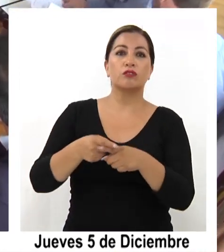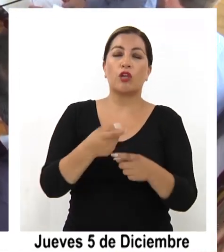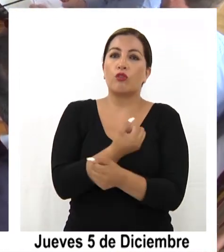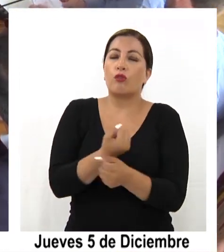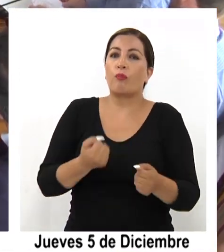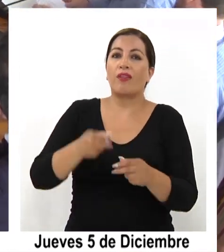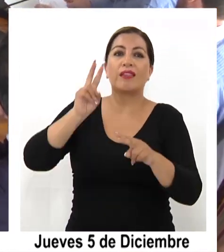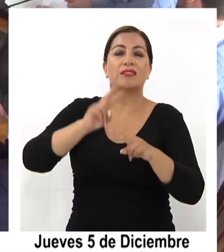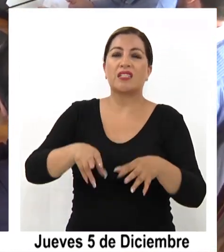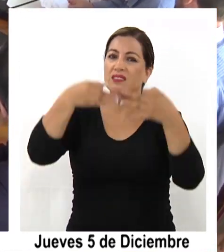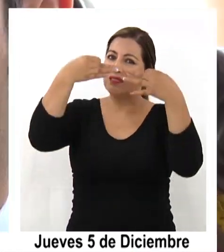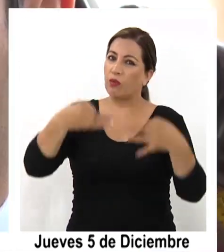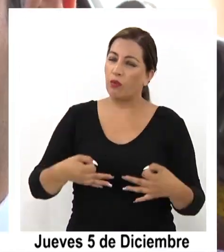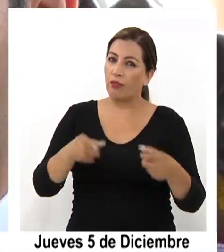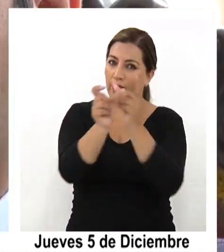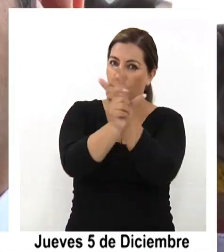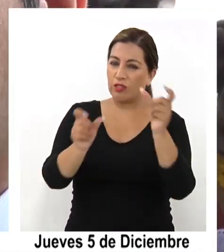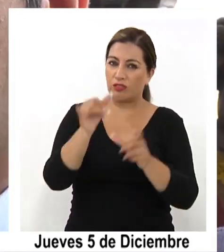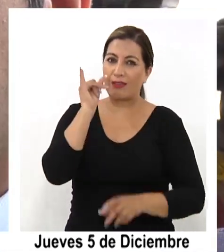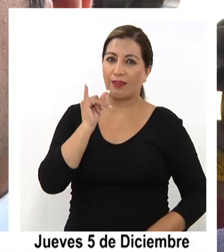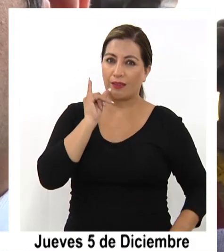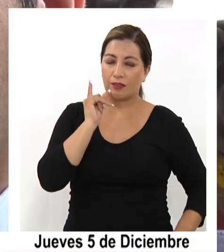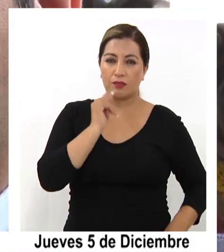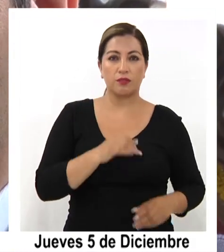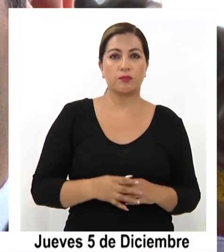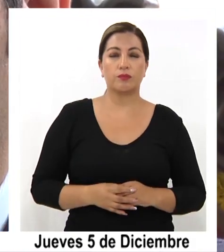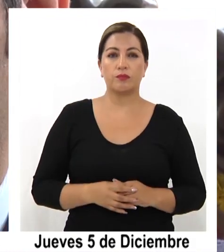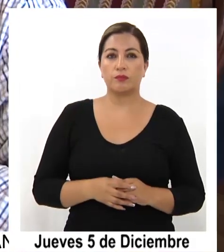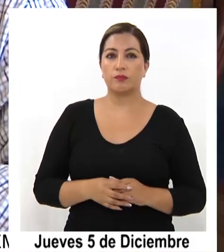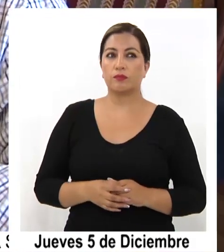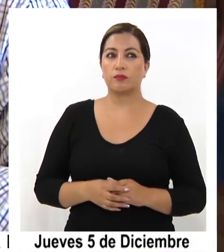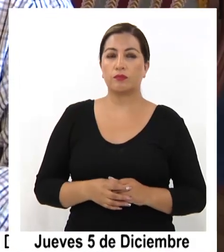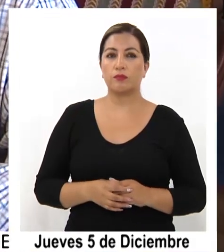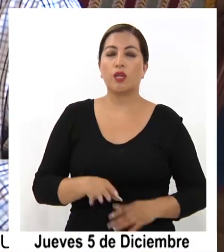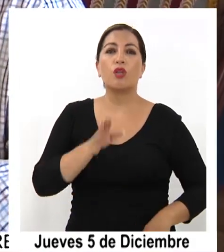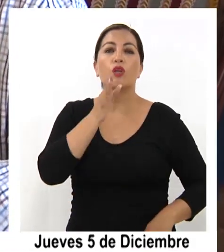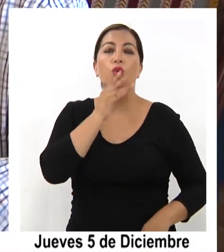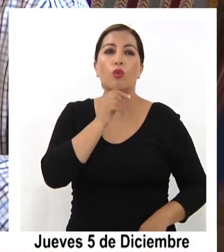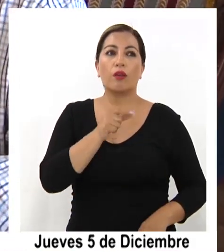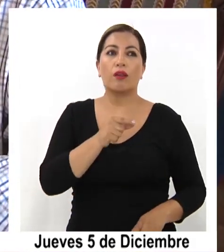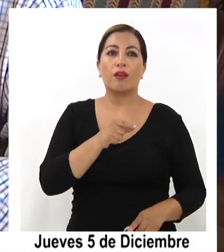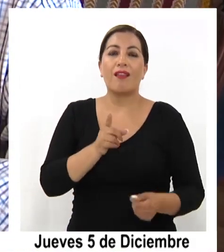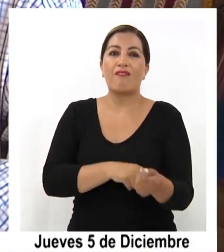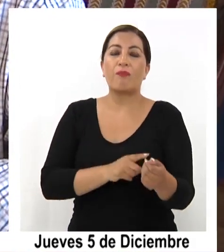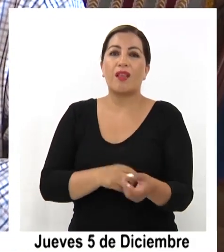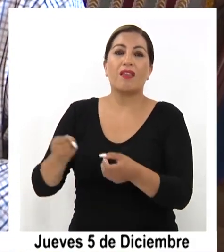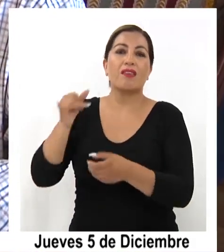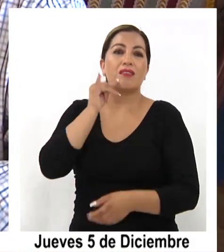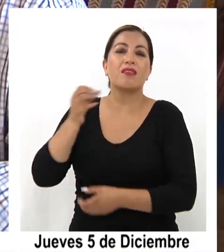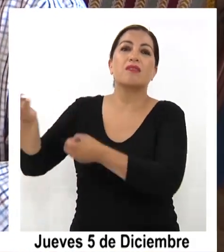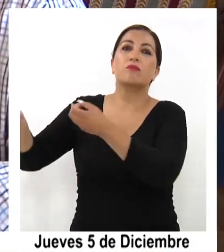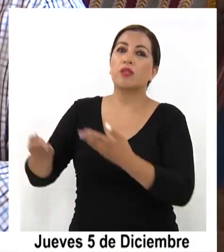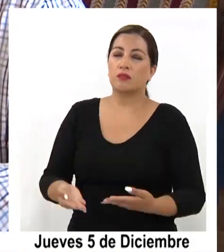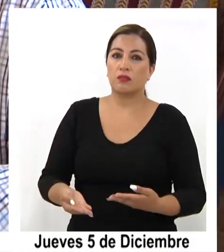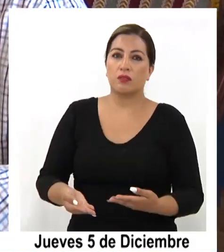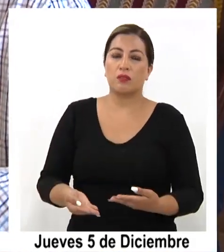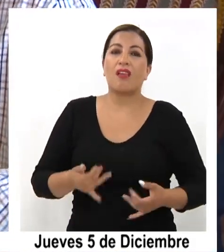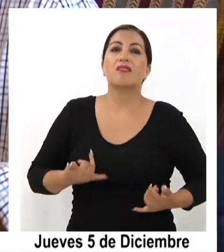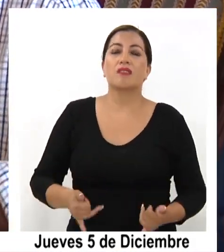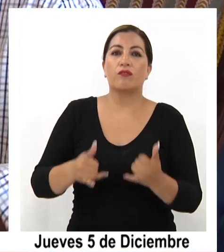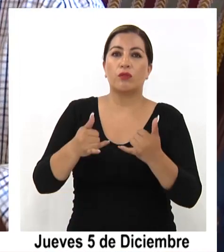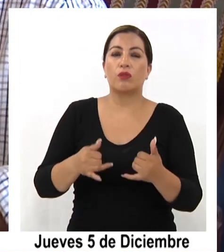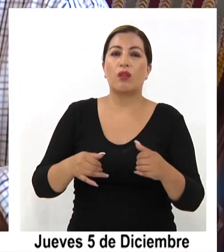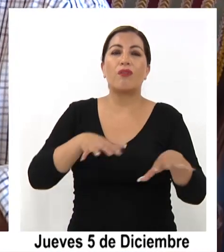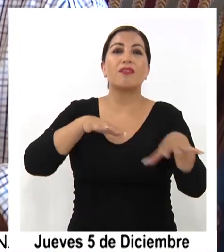permite garantizar la seguridad de los asistentes. No están las condiciones para invitar a la familia Iquiqueña a que pueda disfrutar un